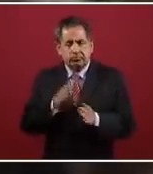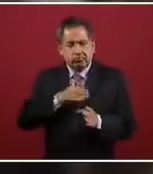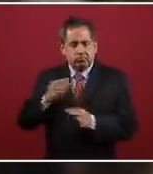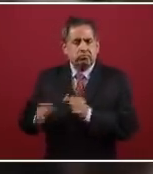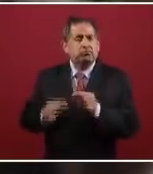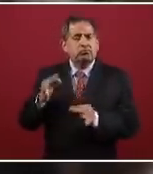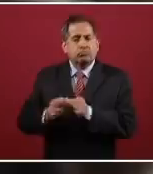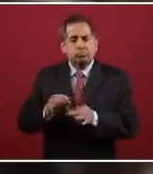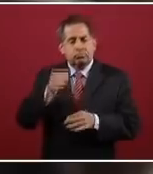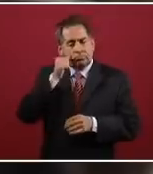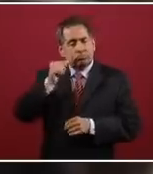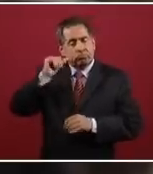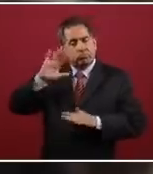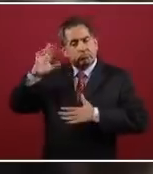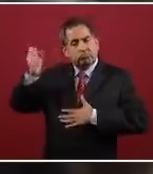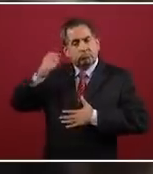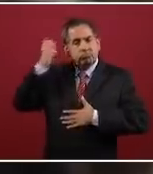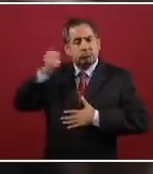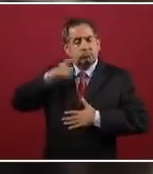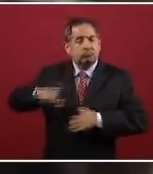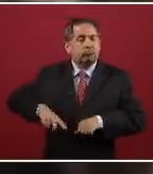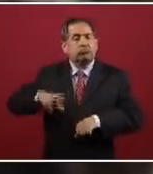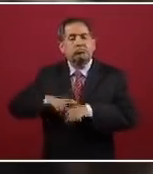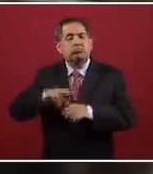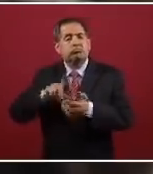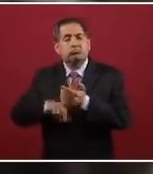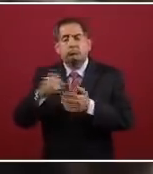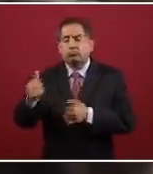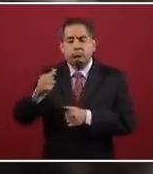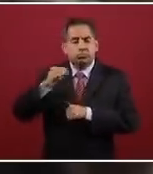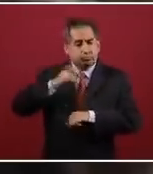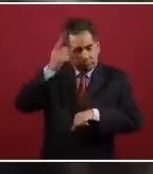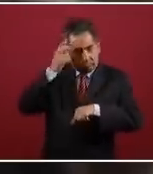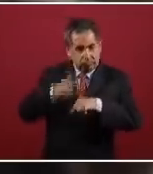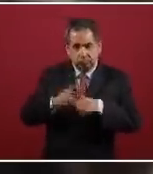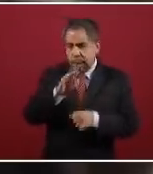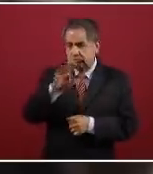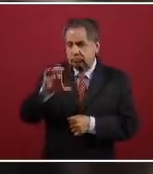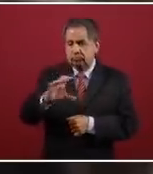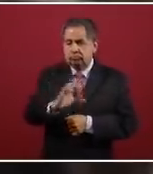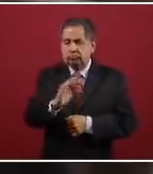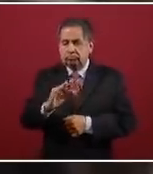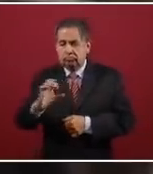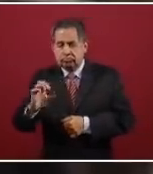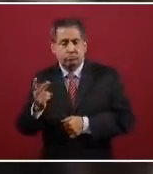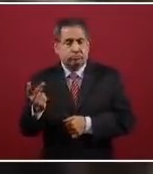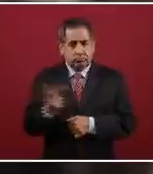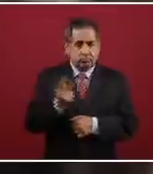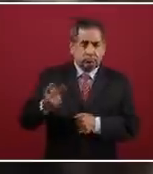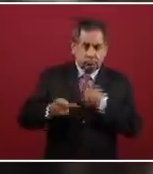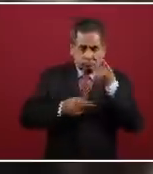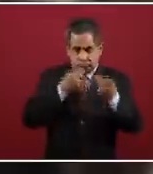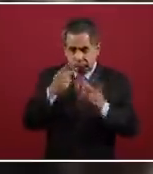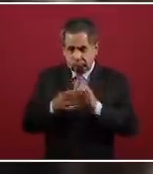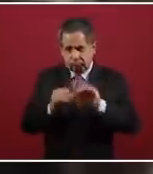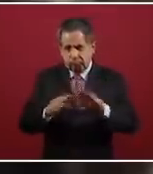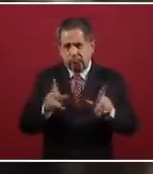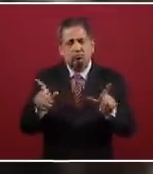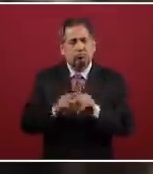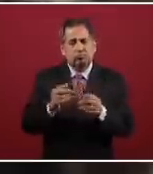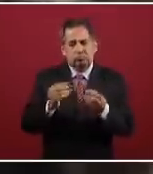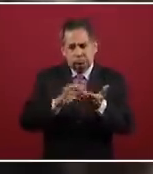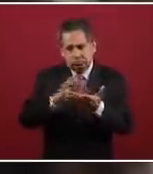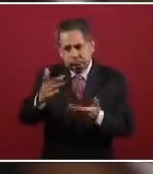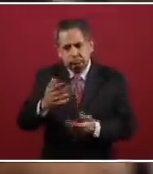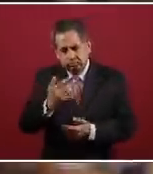compromisos que el día de ayer en conferencia de prensa el titular, el director de operaciones, dio en Baja California Sur junto con el gobernador Carlos Mendoza. Esa es la pregunta. Muchas